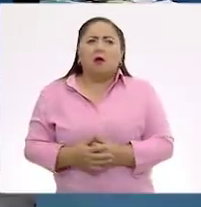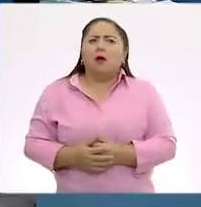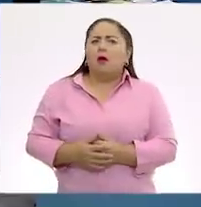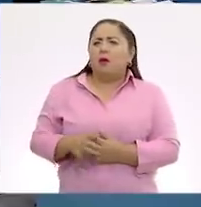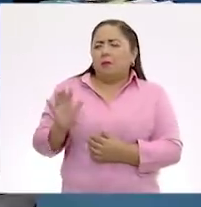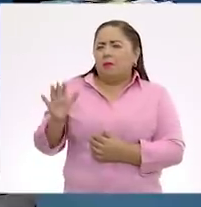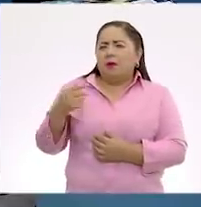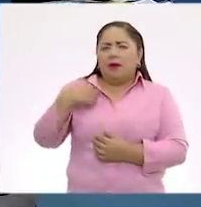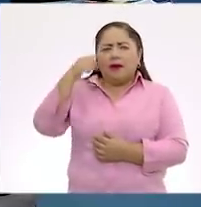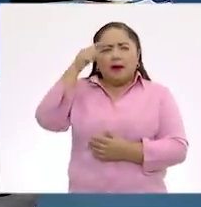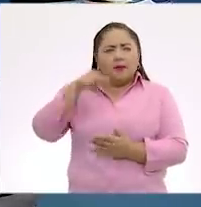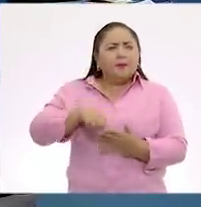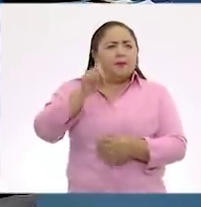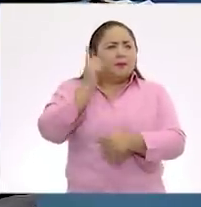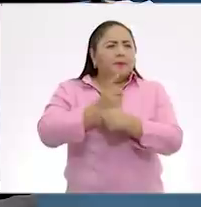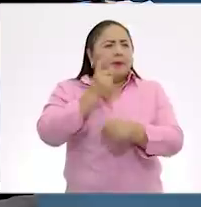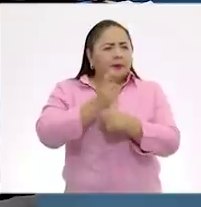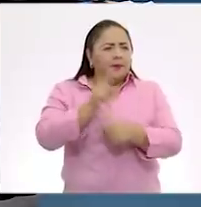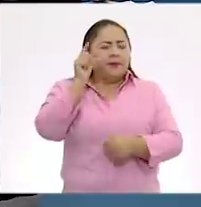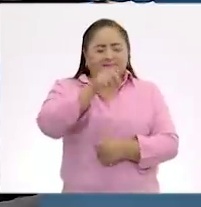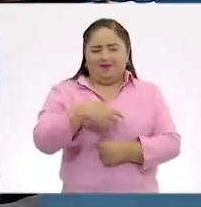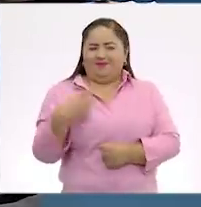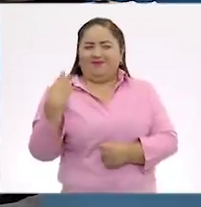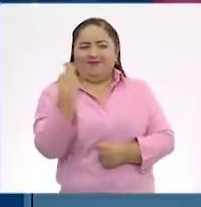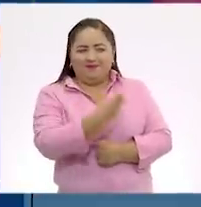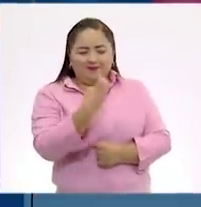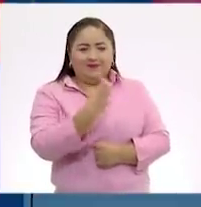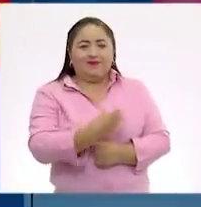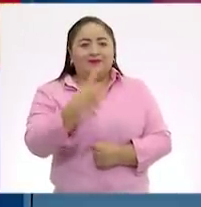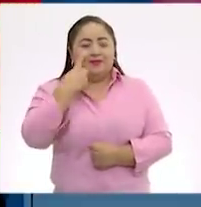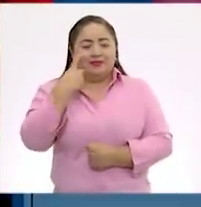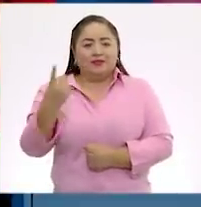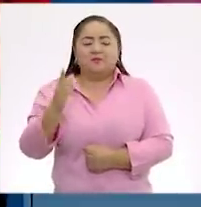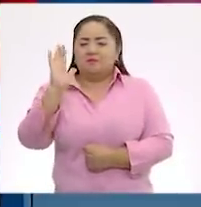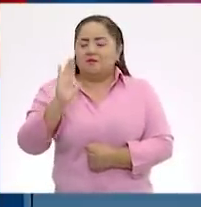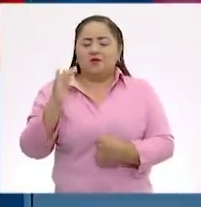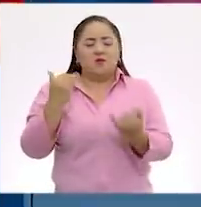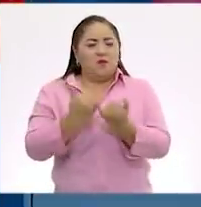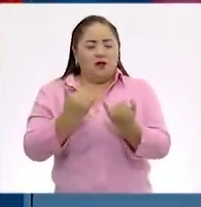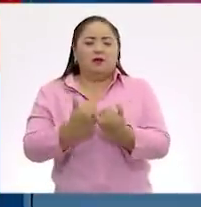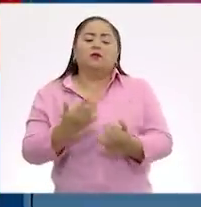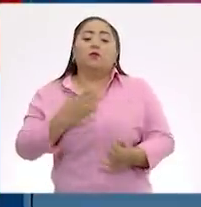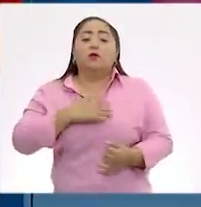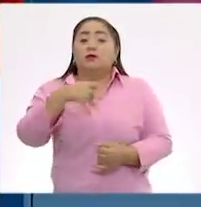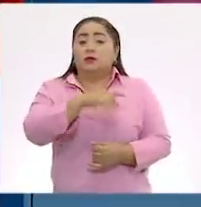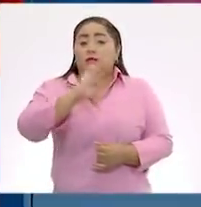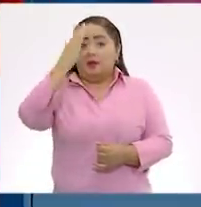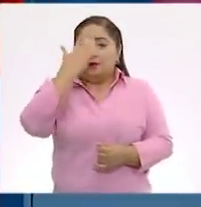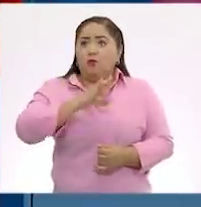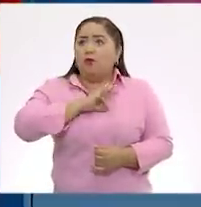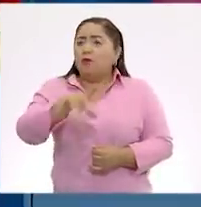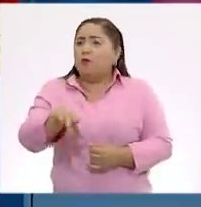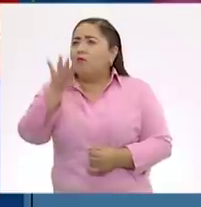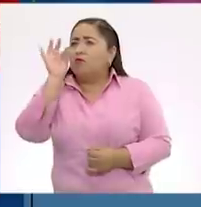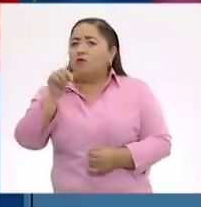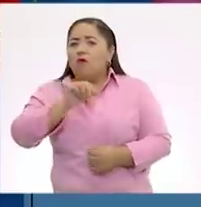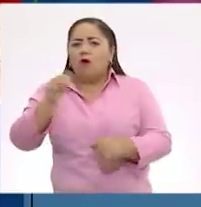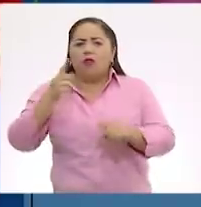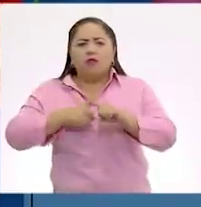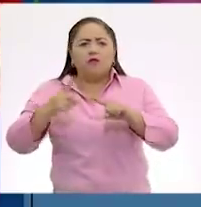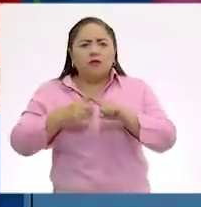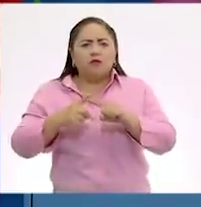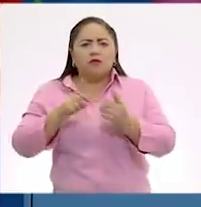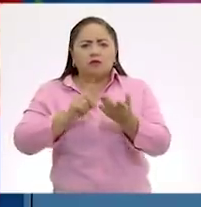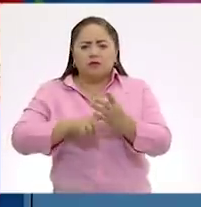Creo que el primero. Exacto, es este el que se parece más. Sí. Y bueno, ¿sabías que podemos encontrar móviles